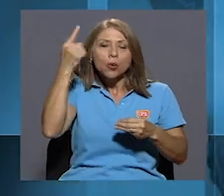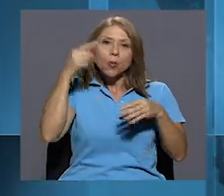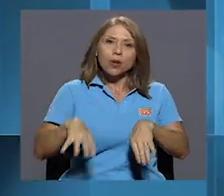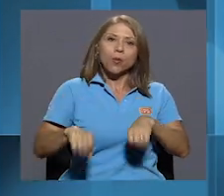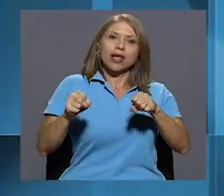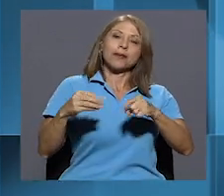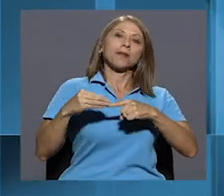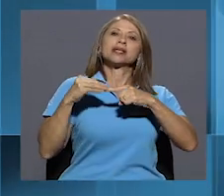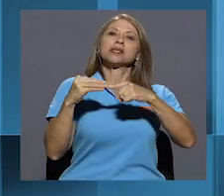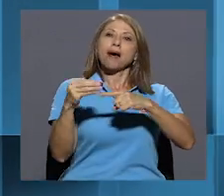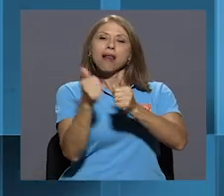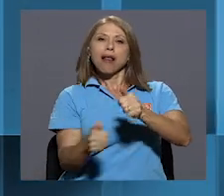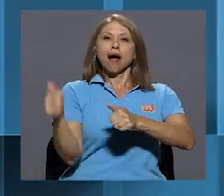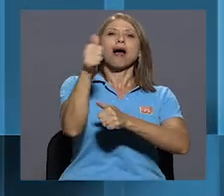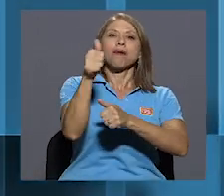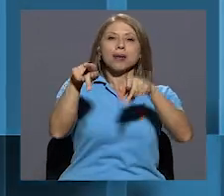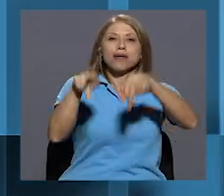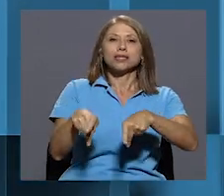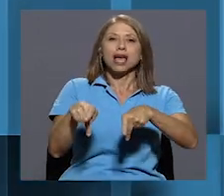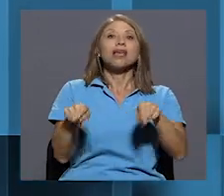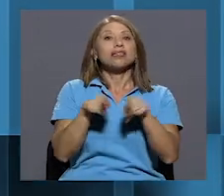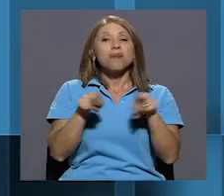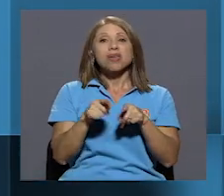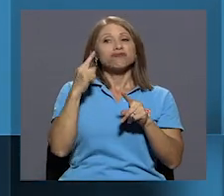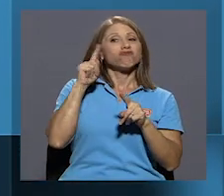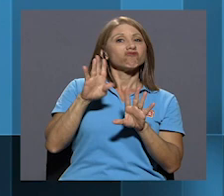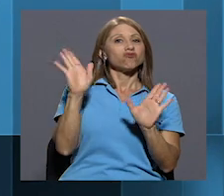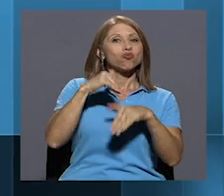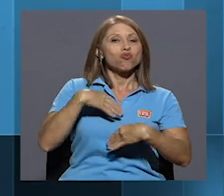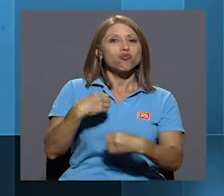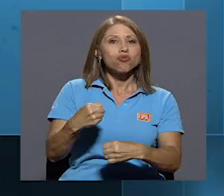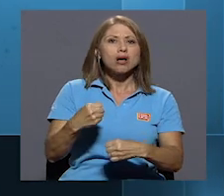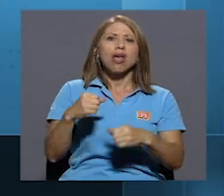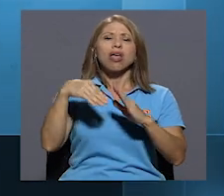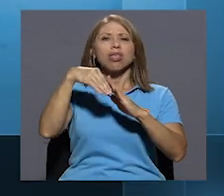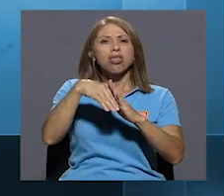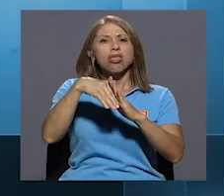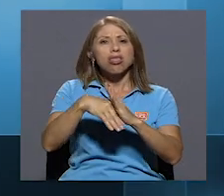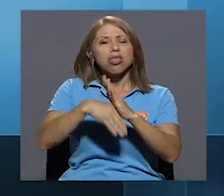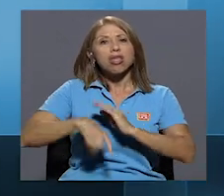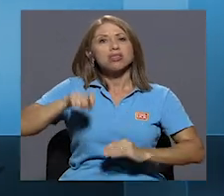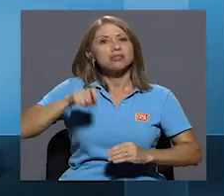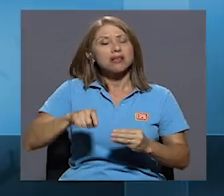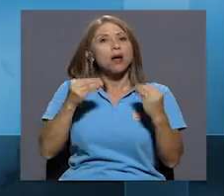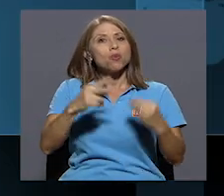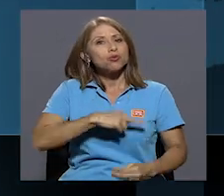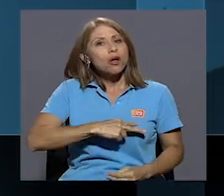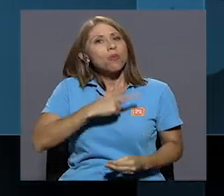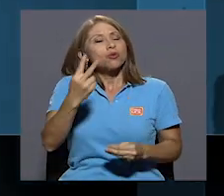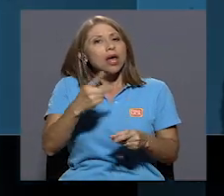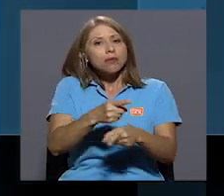cabeza y la consecuente pérdida de credibilidad han causado un deterioro que requiere de gran voluntad de enmienda para